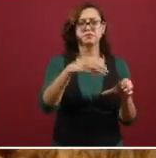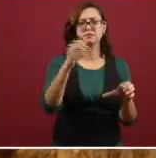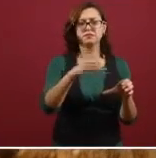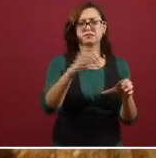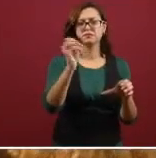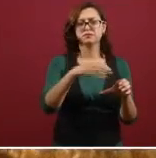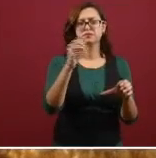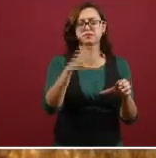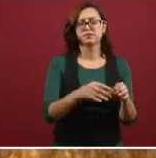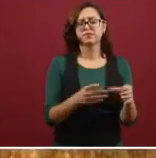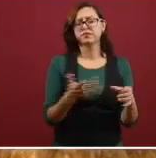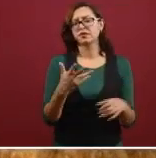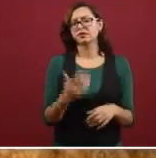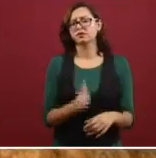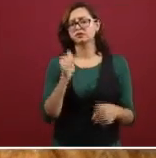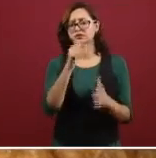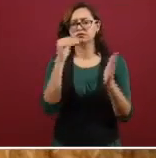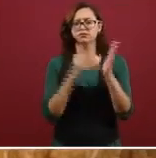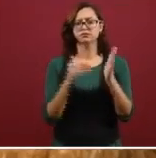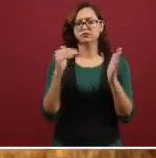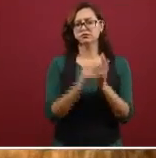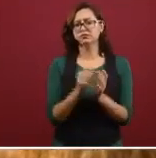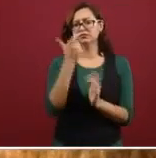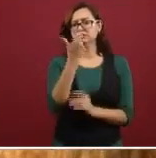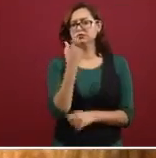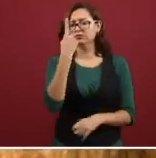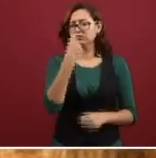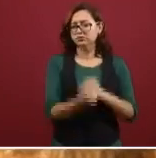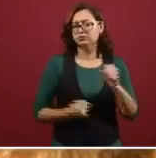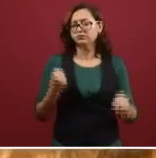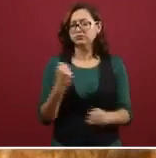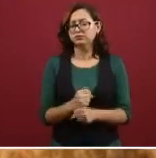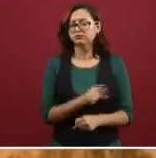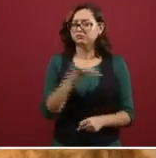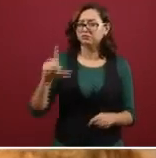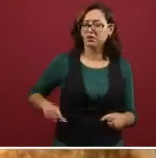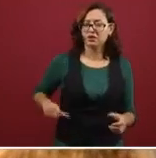Cerca de 6,000 millones de pesos al año.